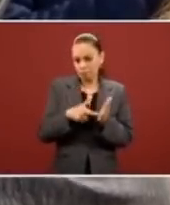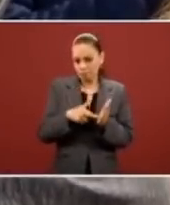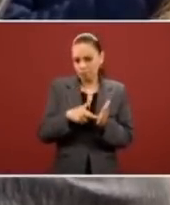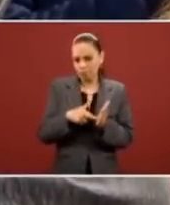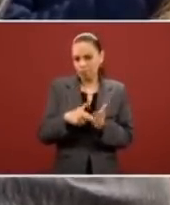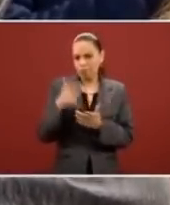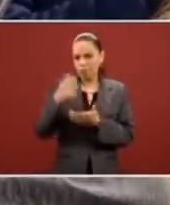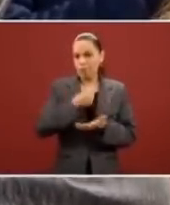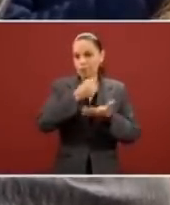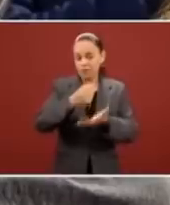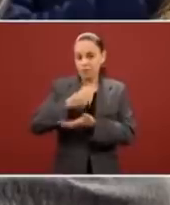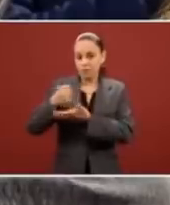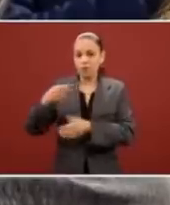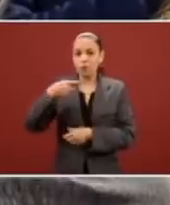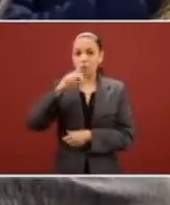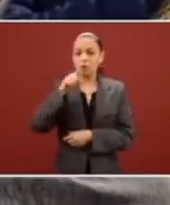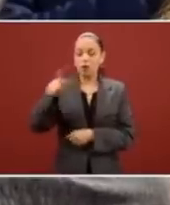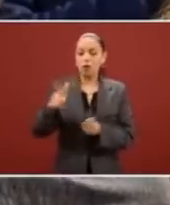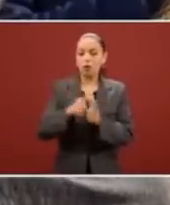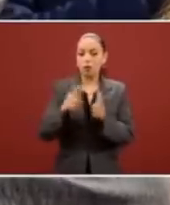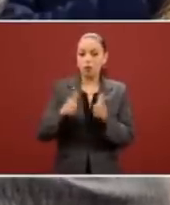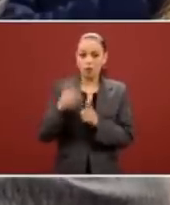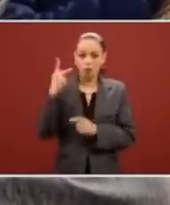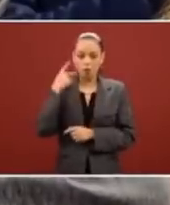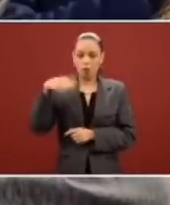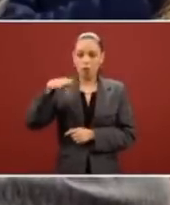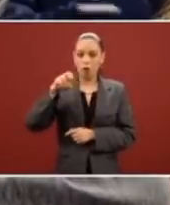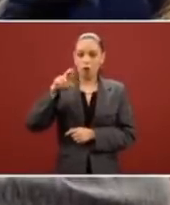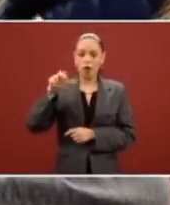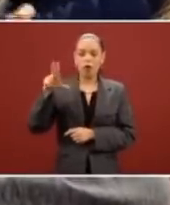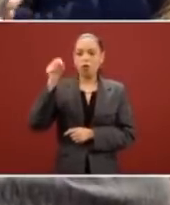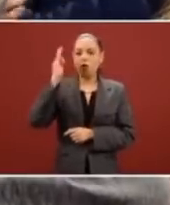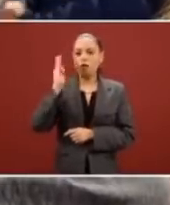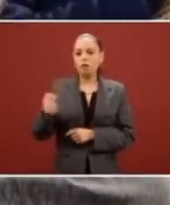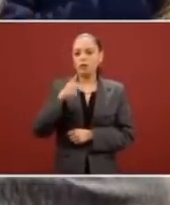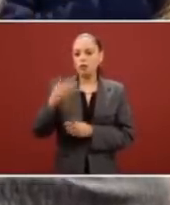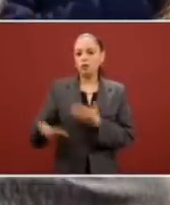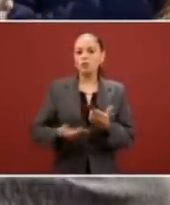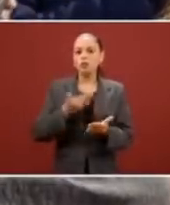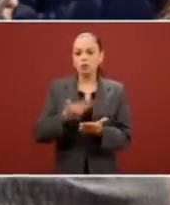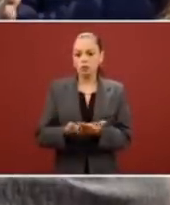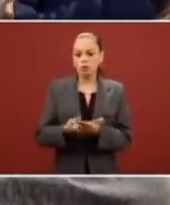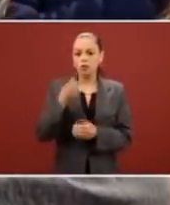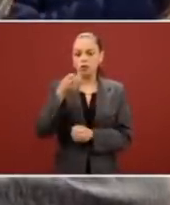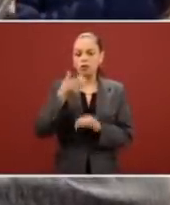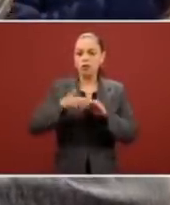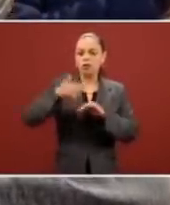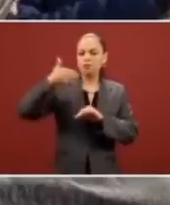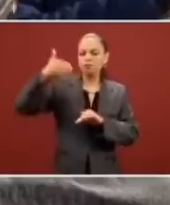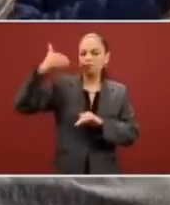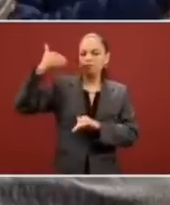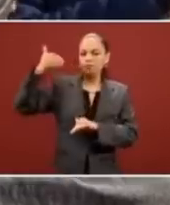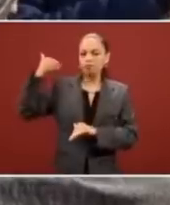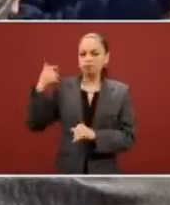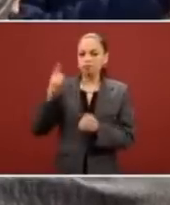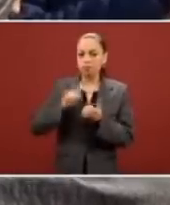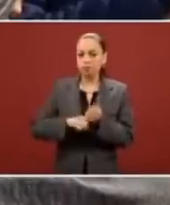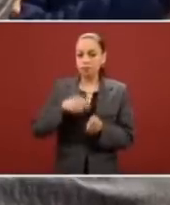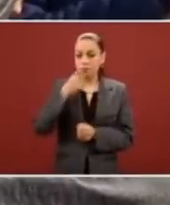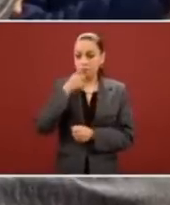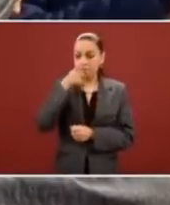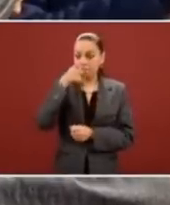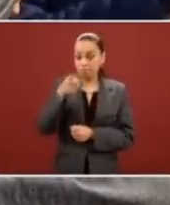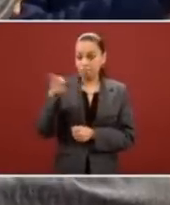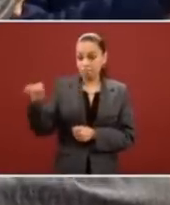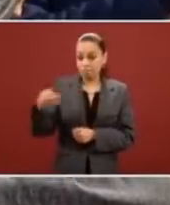le permitió, no le aprobó esa propuesta. Eso ocurría en los regímenes anteriores donde lo que ordenaba el Ejecutivo no